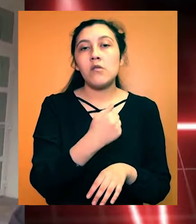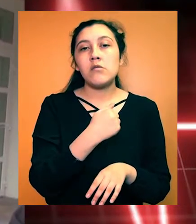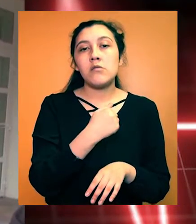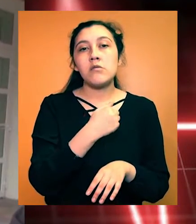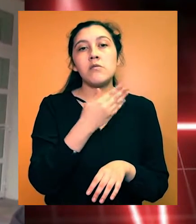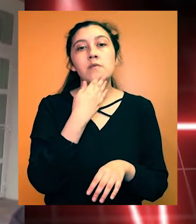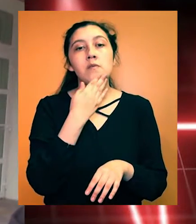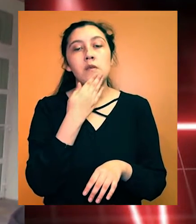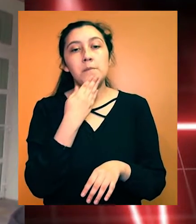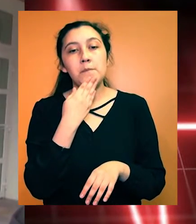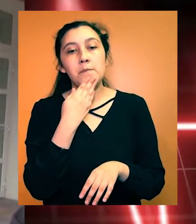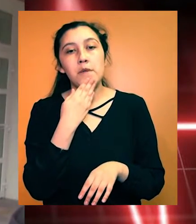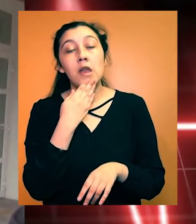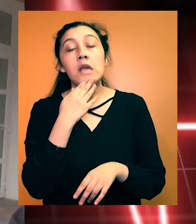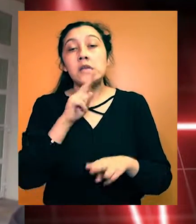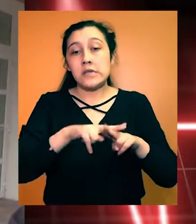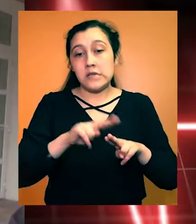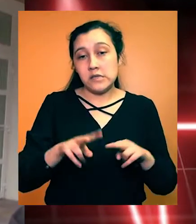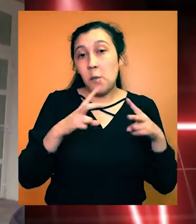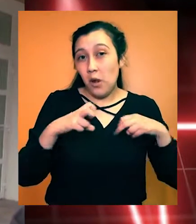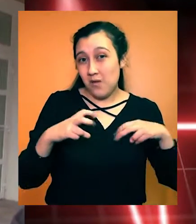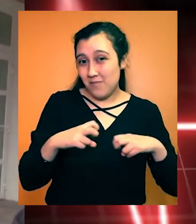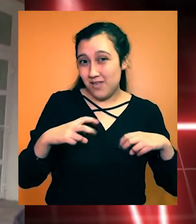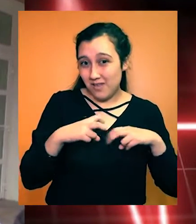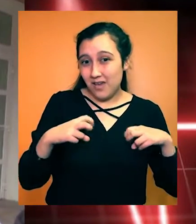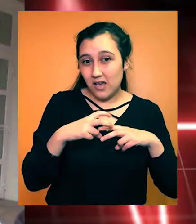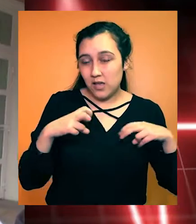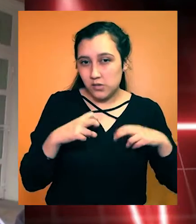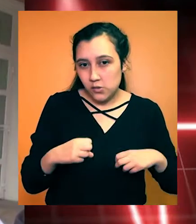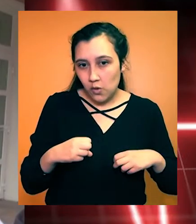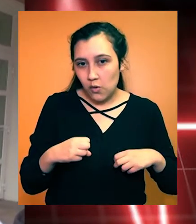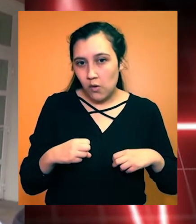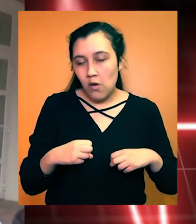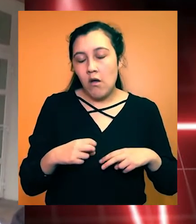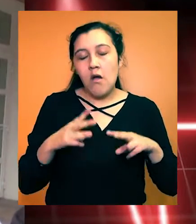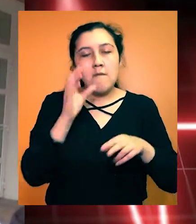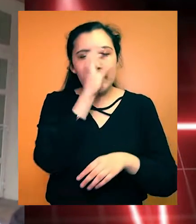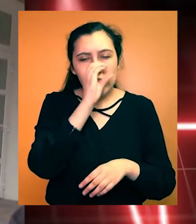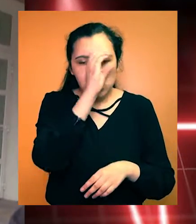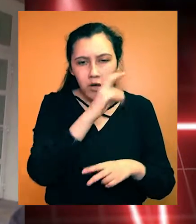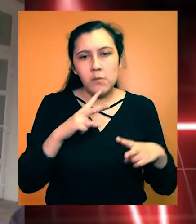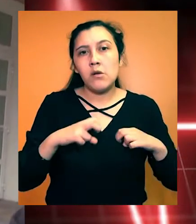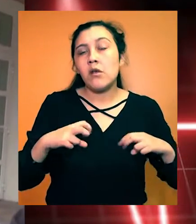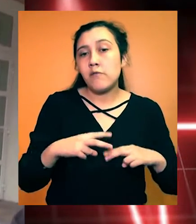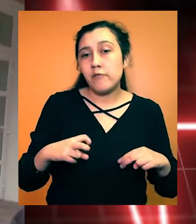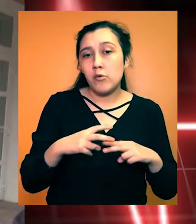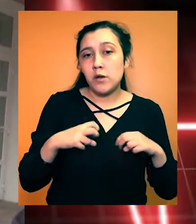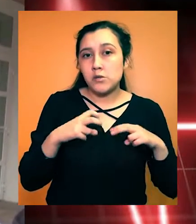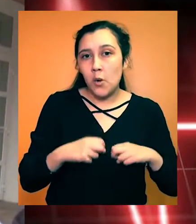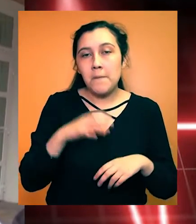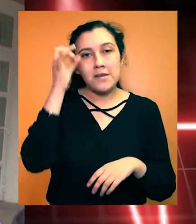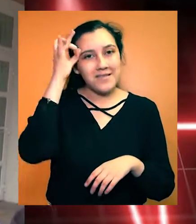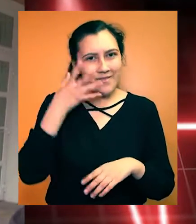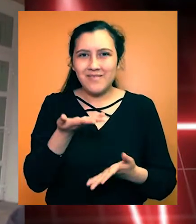especialmente pedimos un pronunciamiento pericial respecto de ese punto. Fuimos cautelosos en un principio con el objeto de que la imputación fuera clara